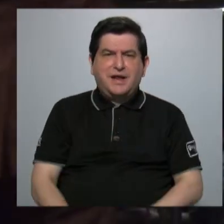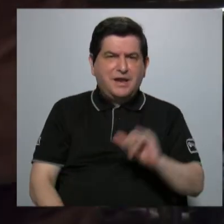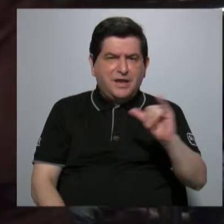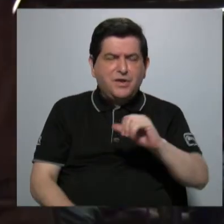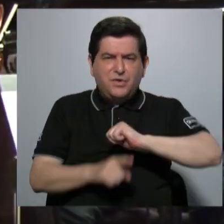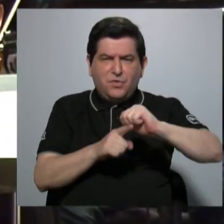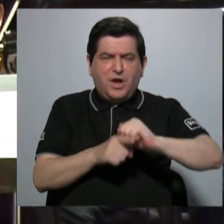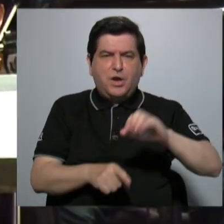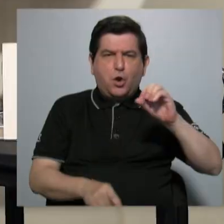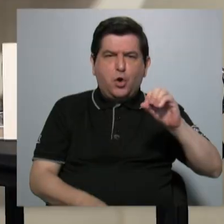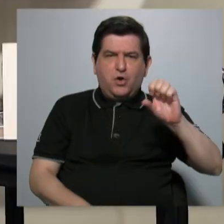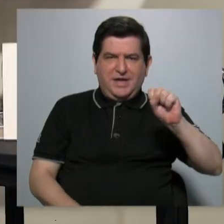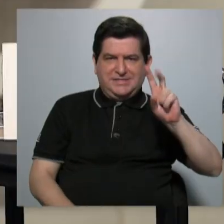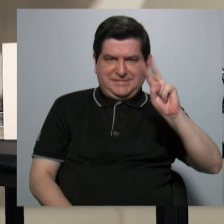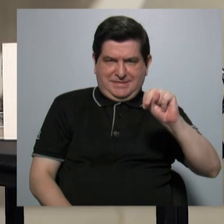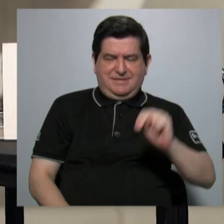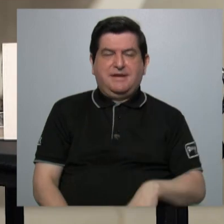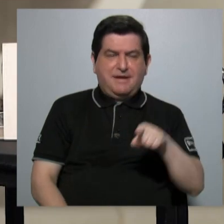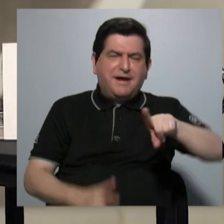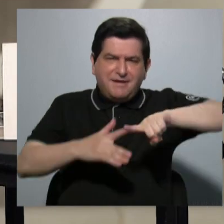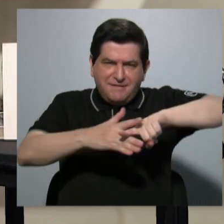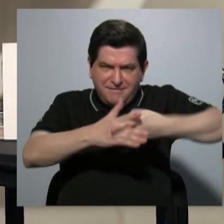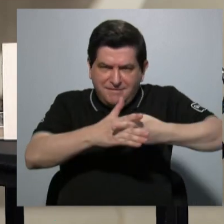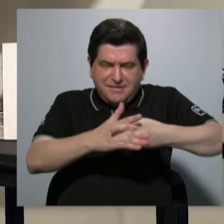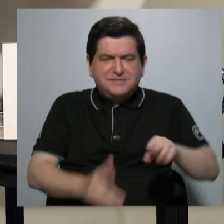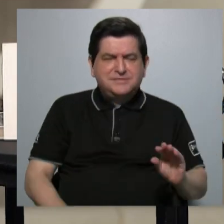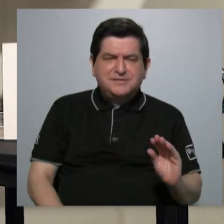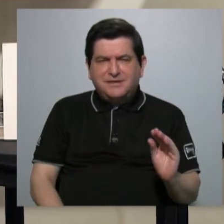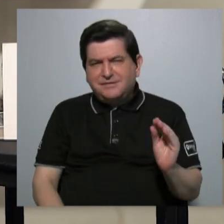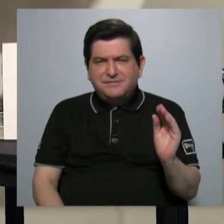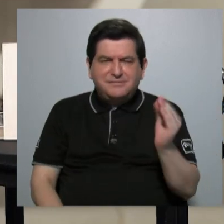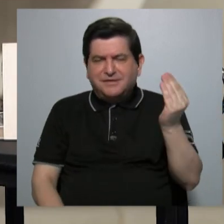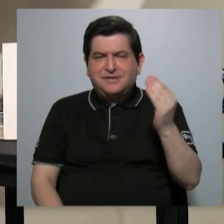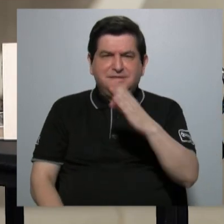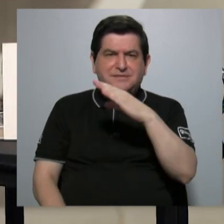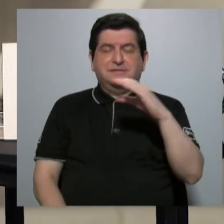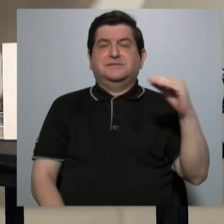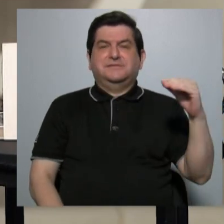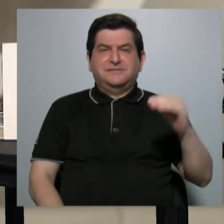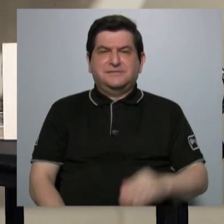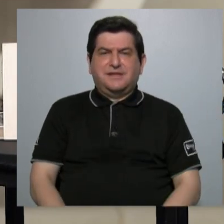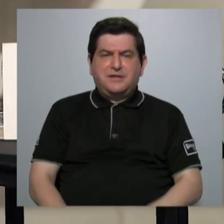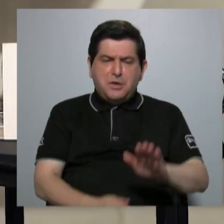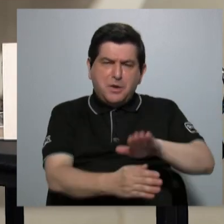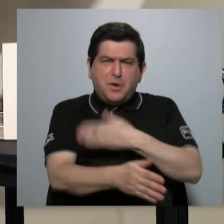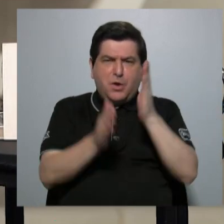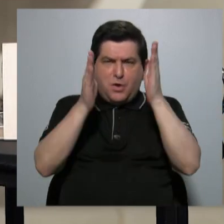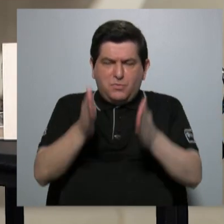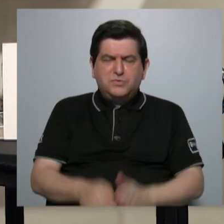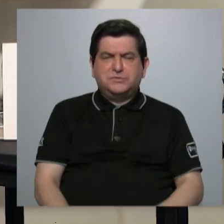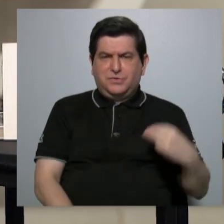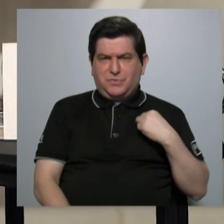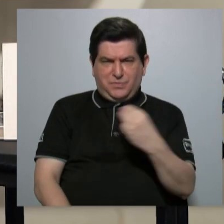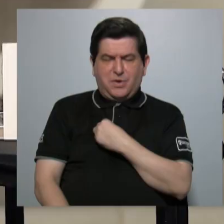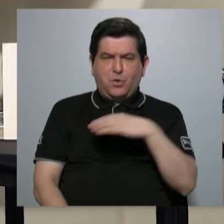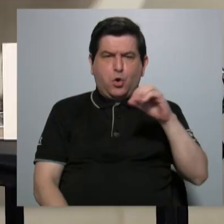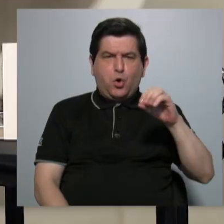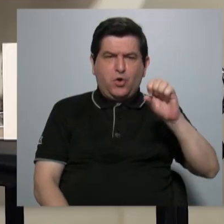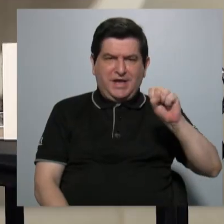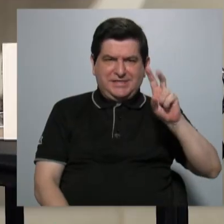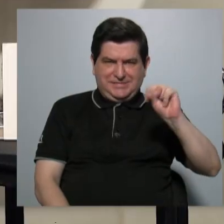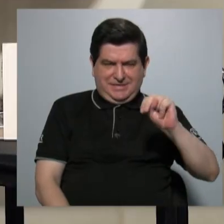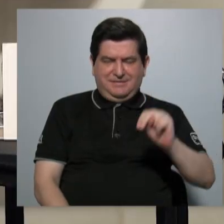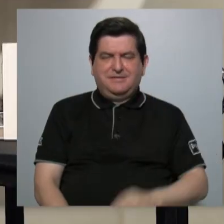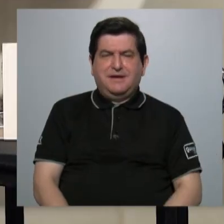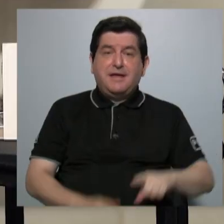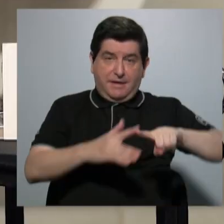Orquesta Sinfónica Nacional. Ahí nace, ahí crece y va a tener músicos de la Orquesta Sinfónica Nacional,